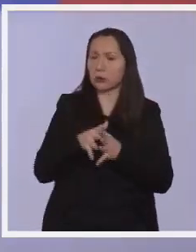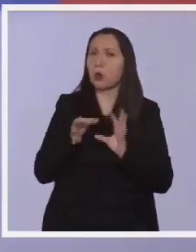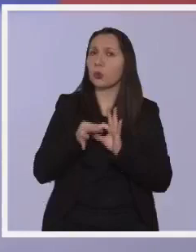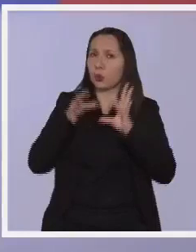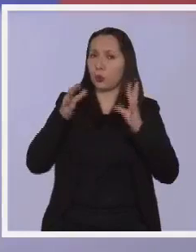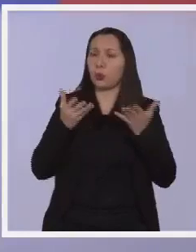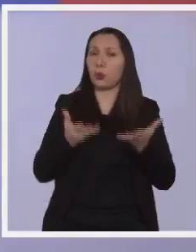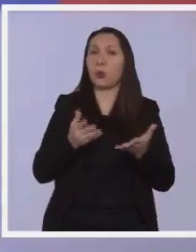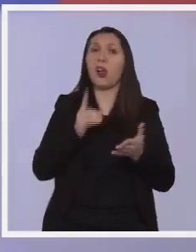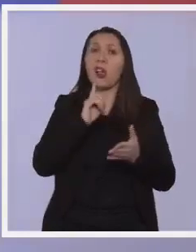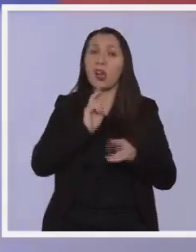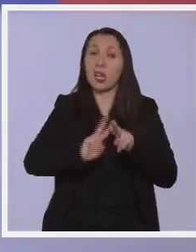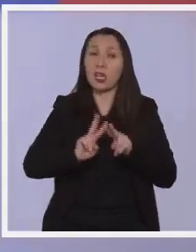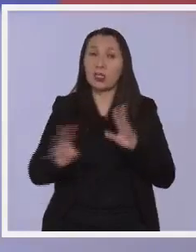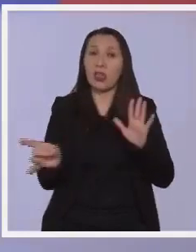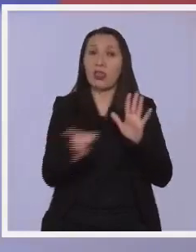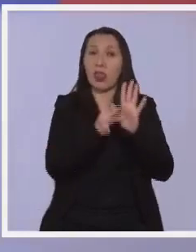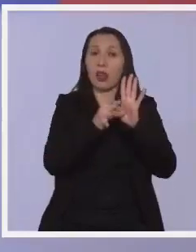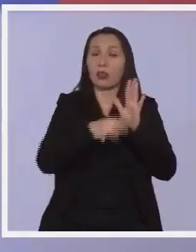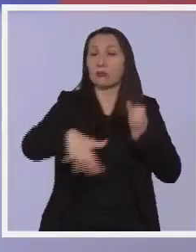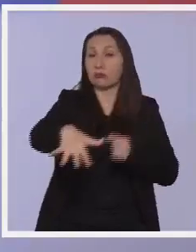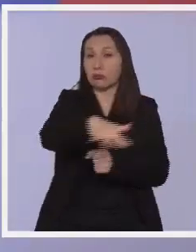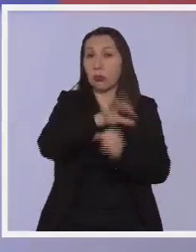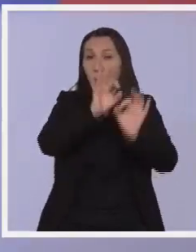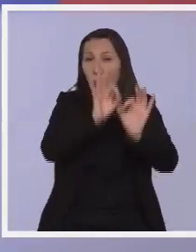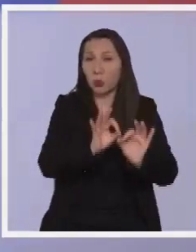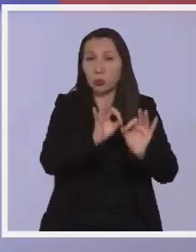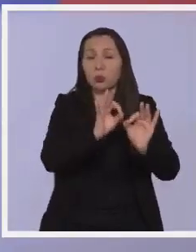quienes cometan determinados delitos en el contexto de